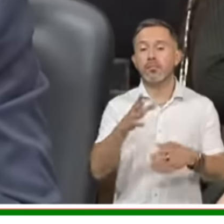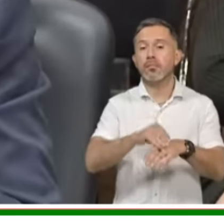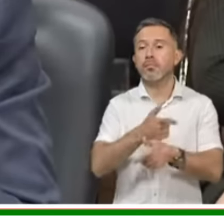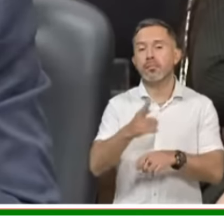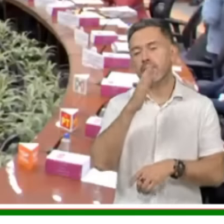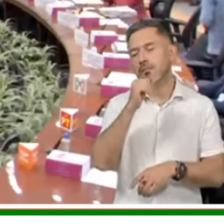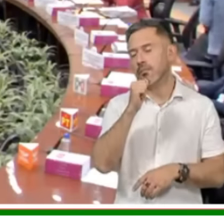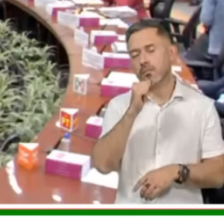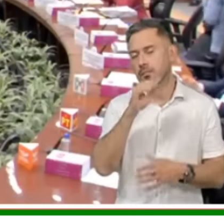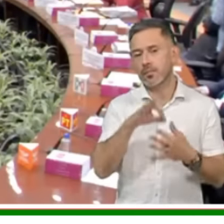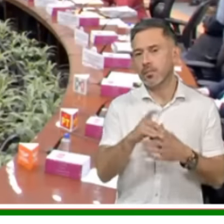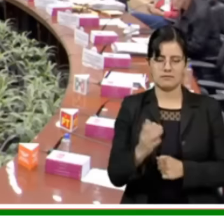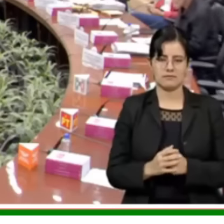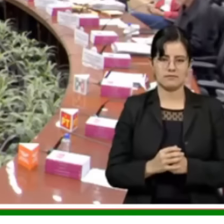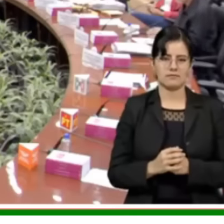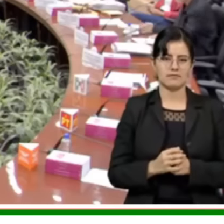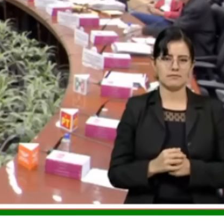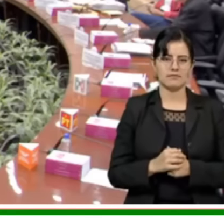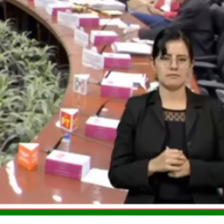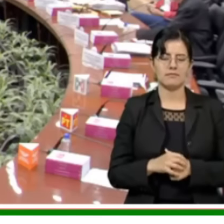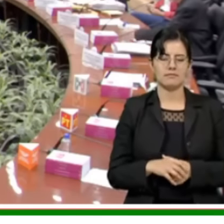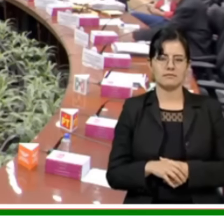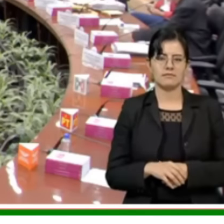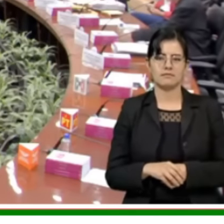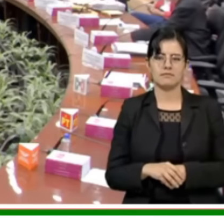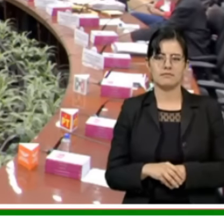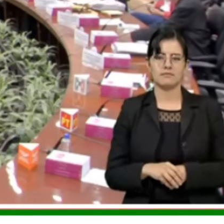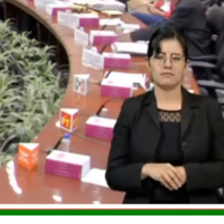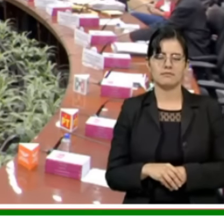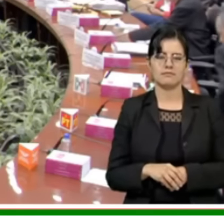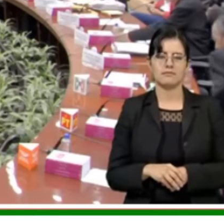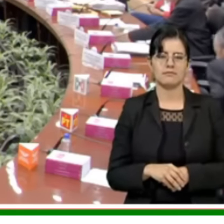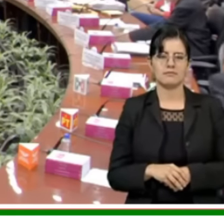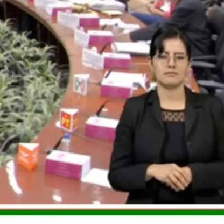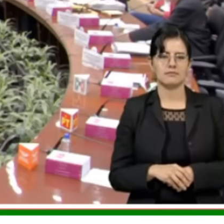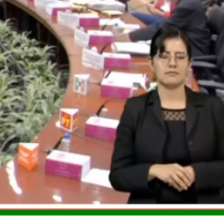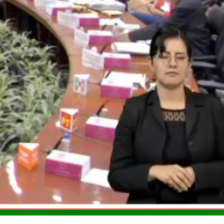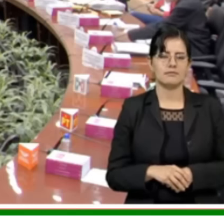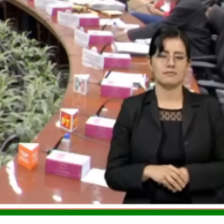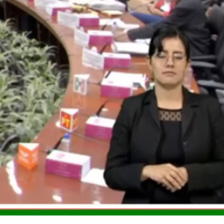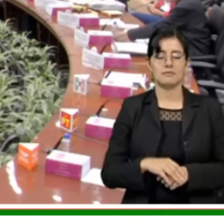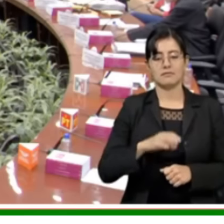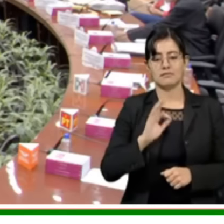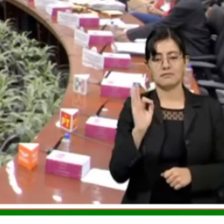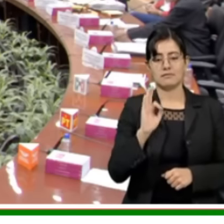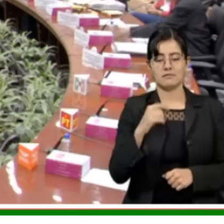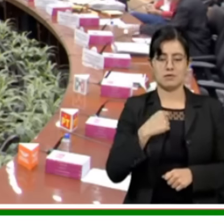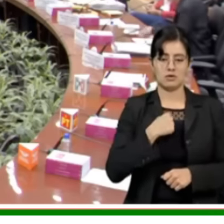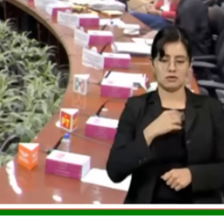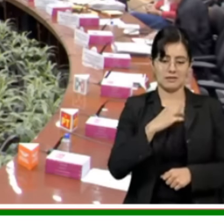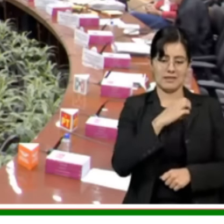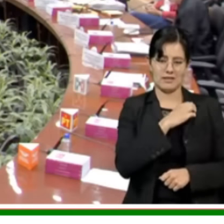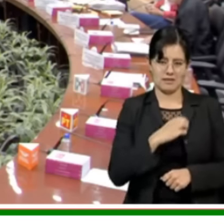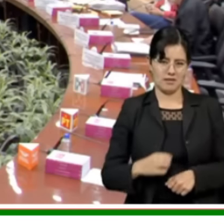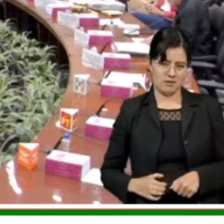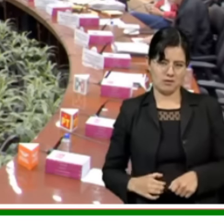gracias presidenta gracias a usted señor sí Si yo fuera candidato del frente